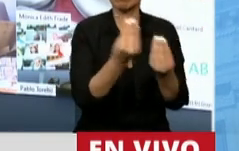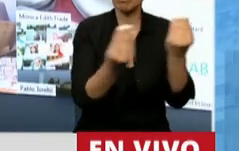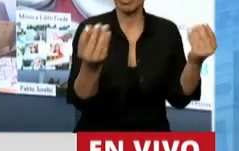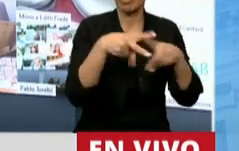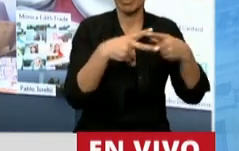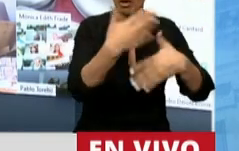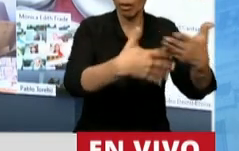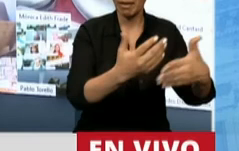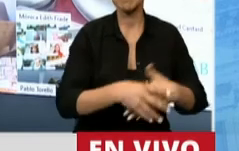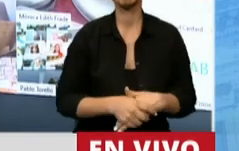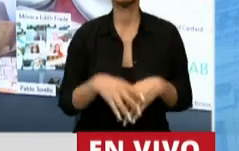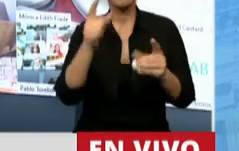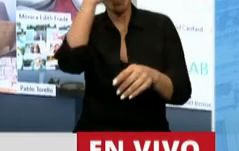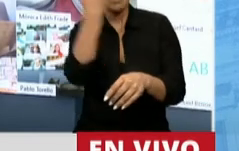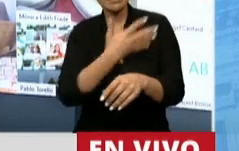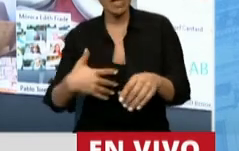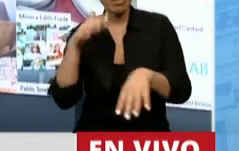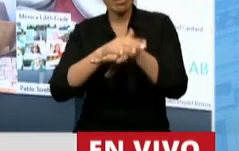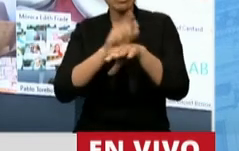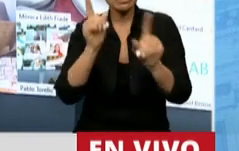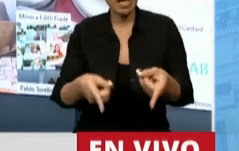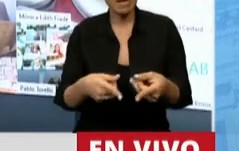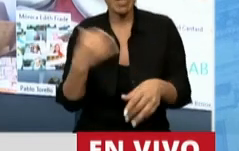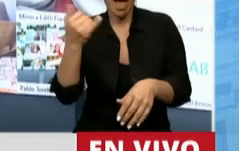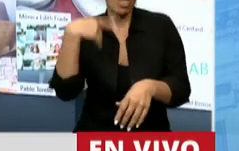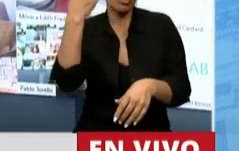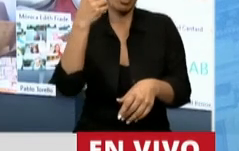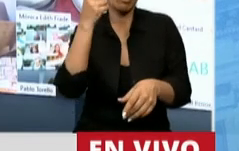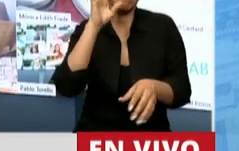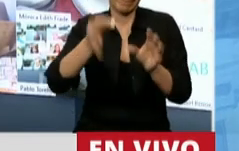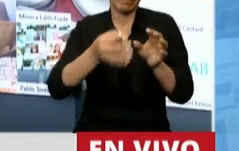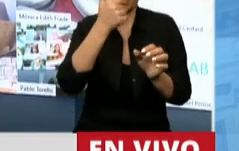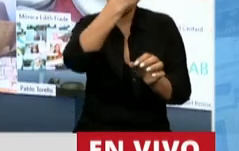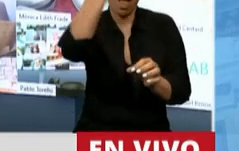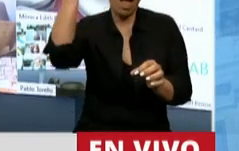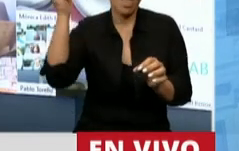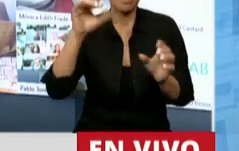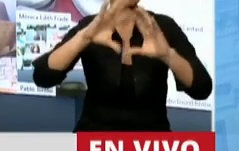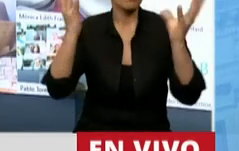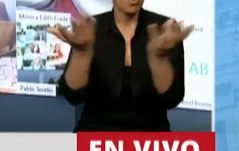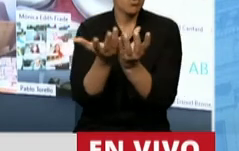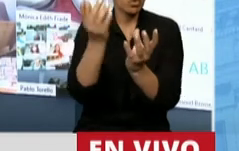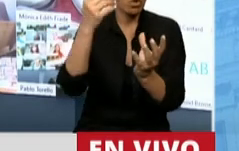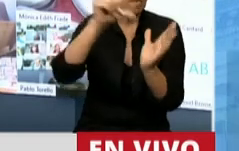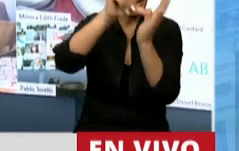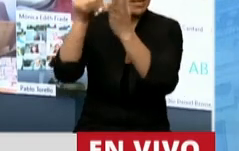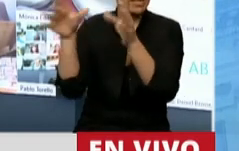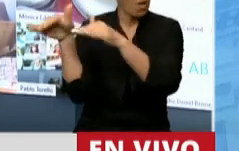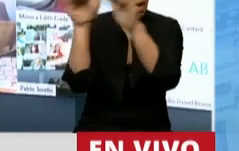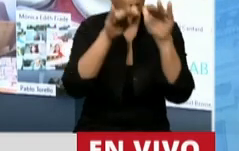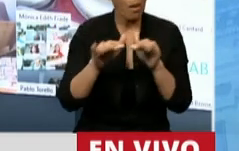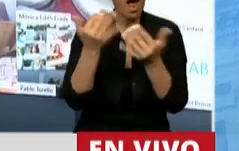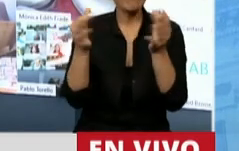decir que el Estado es responsable y hay ejemplos en otros países del mundo que hacen una